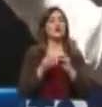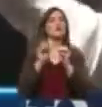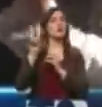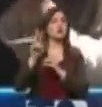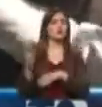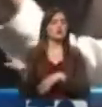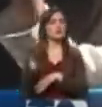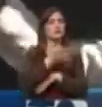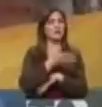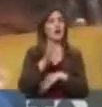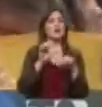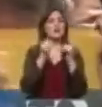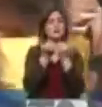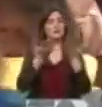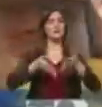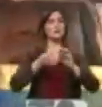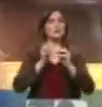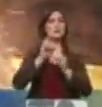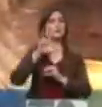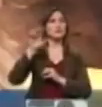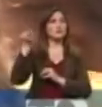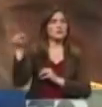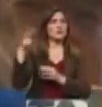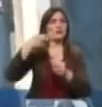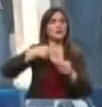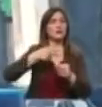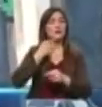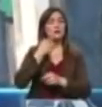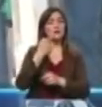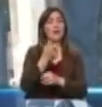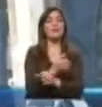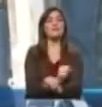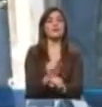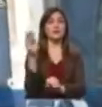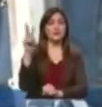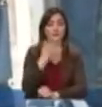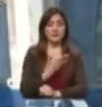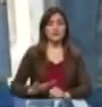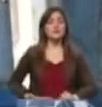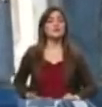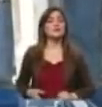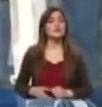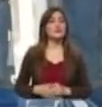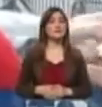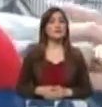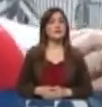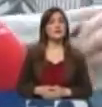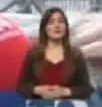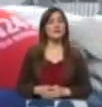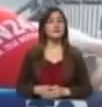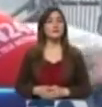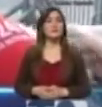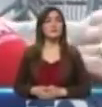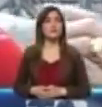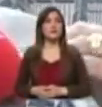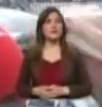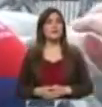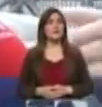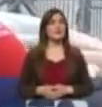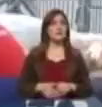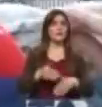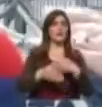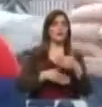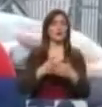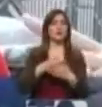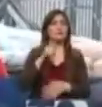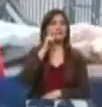Acudieron también legisladoras del movimiento oficialista Alianza País que insisten en defender al vicepresidente de la República. No hay elementos para seguir